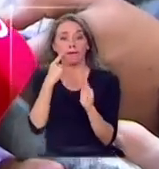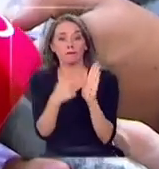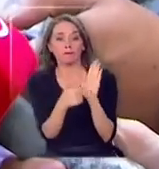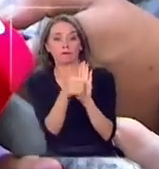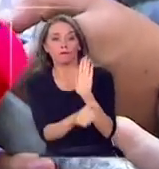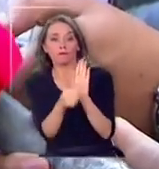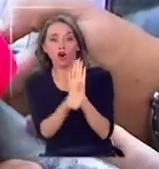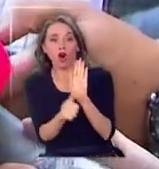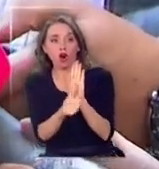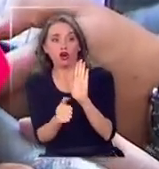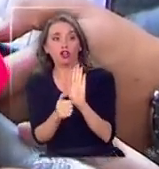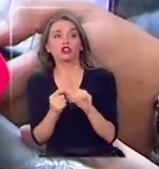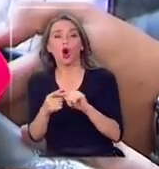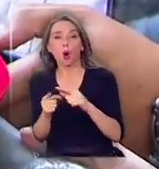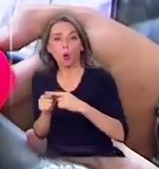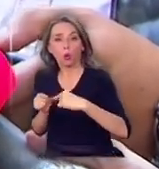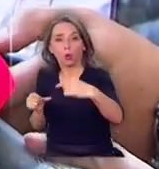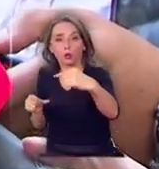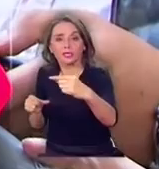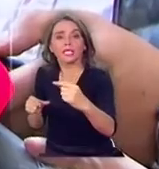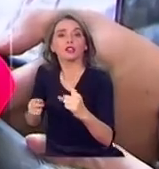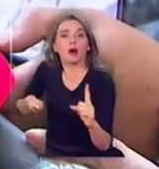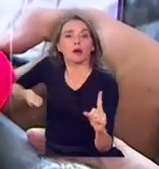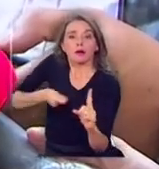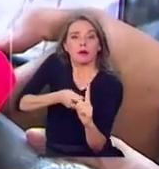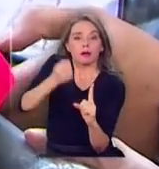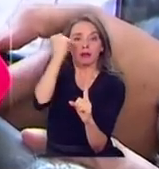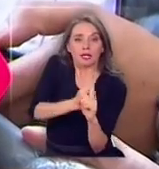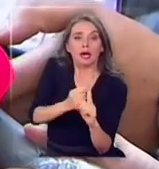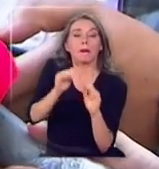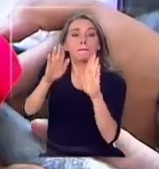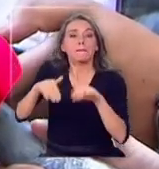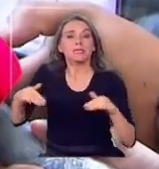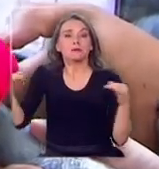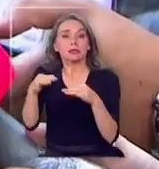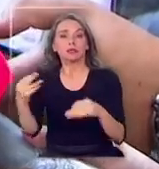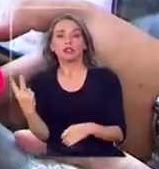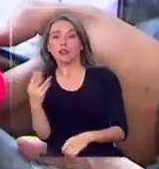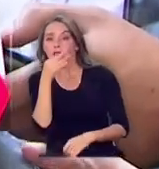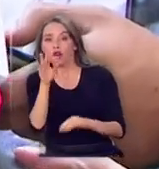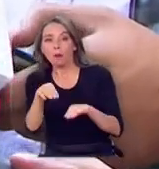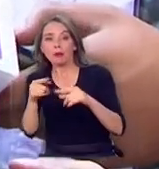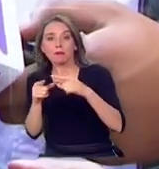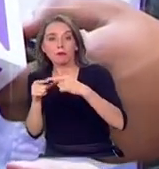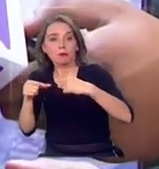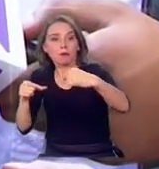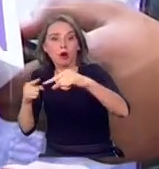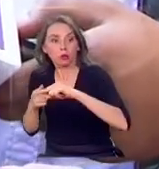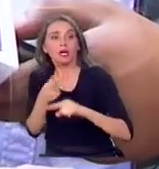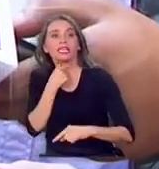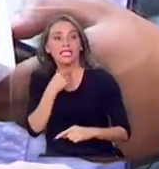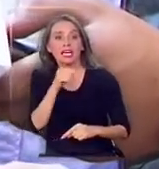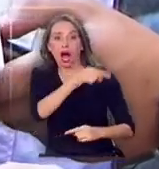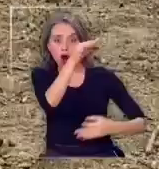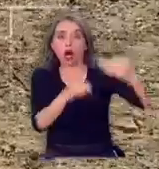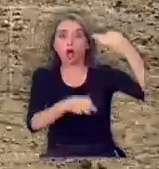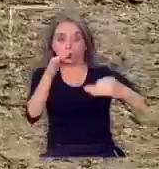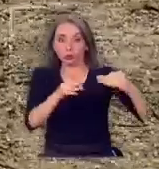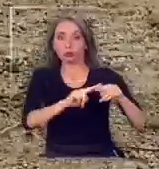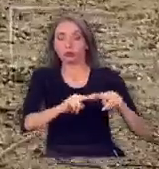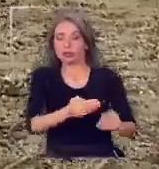que hay, las fotos del cuchillo que utilizaron, es la misma descripción que dieron ellos. Ahora nosotros queremos que actúe la